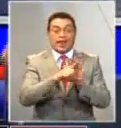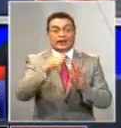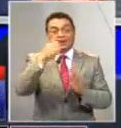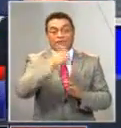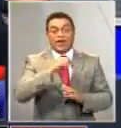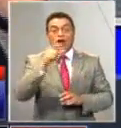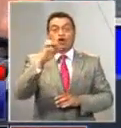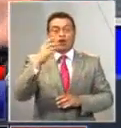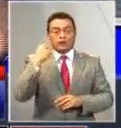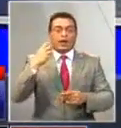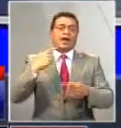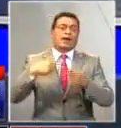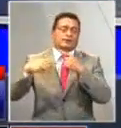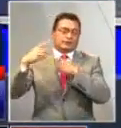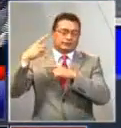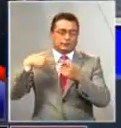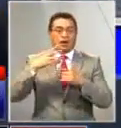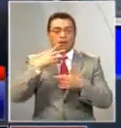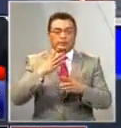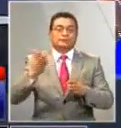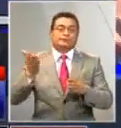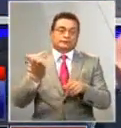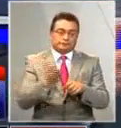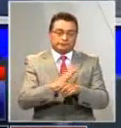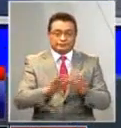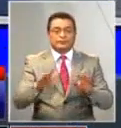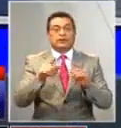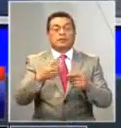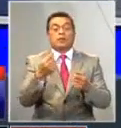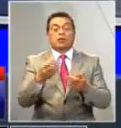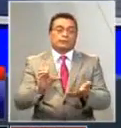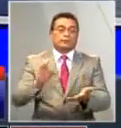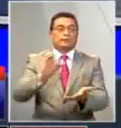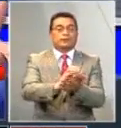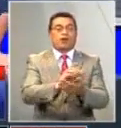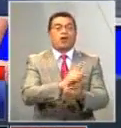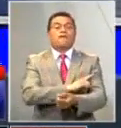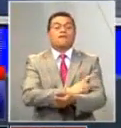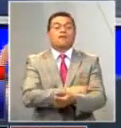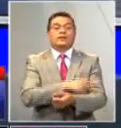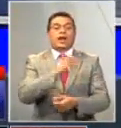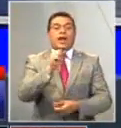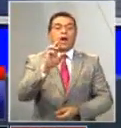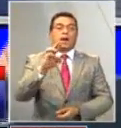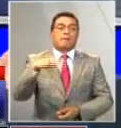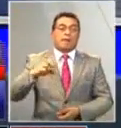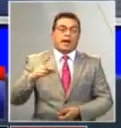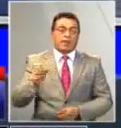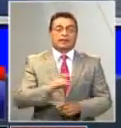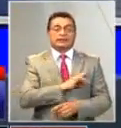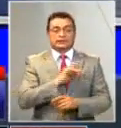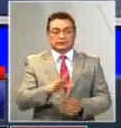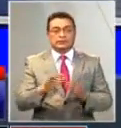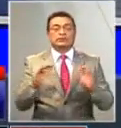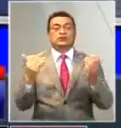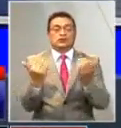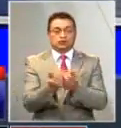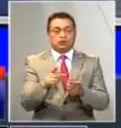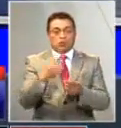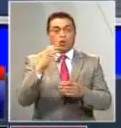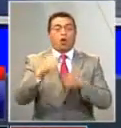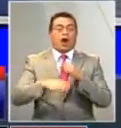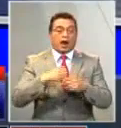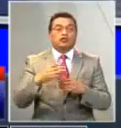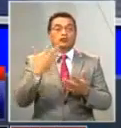discutiendo hace tanto tiempo, el tema financiamiento de la Fuerza Armada, que es un tema político en sí, la Fuerza Armada en nuestro país en las últimas décadas,